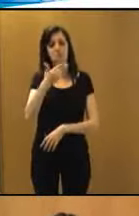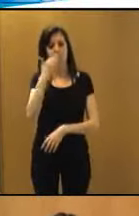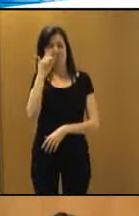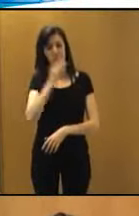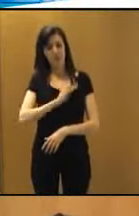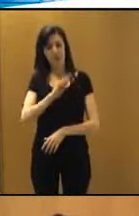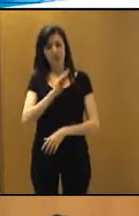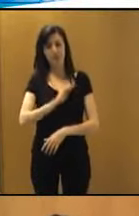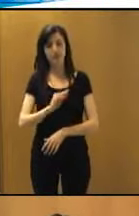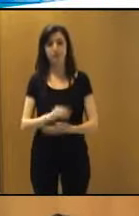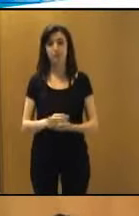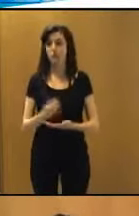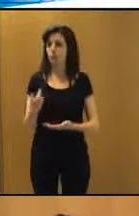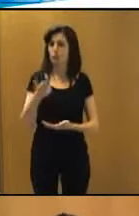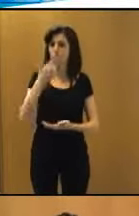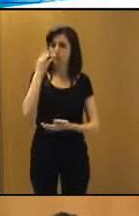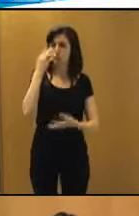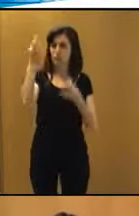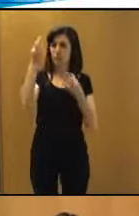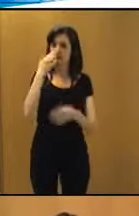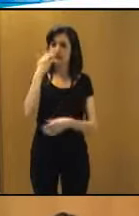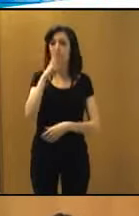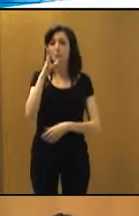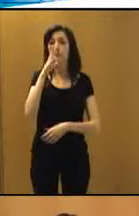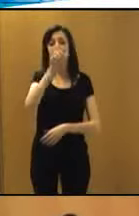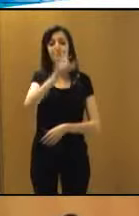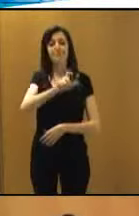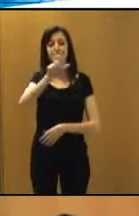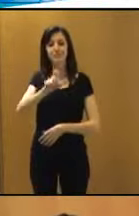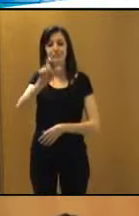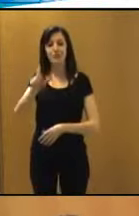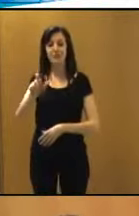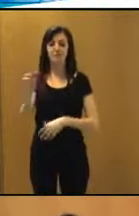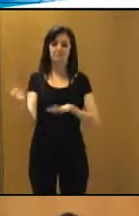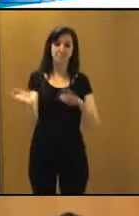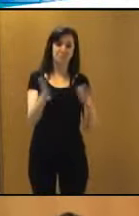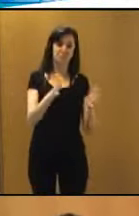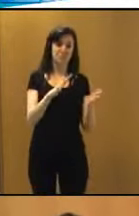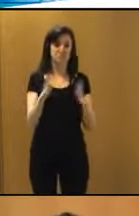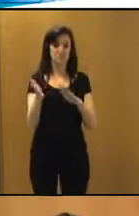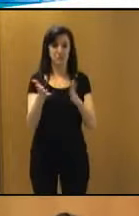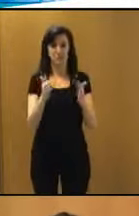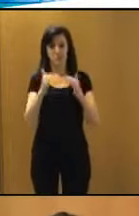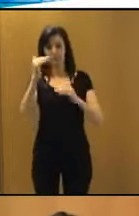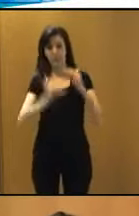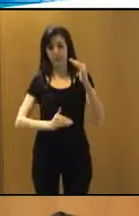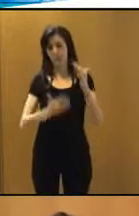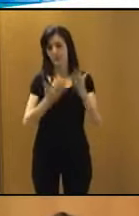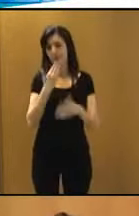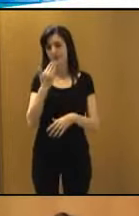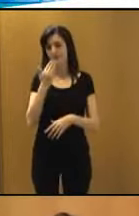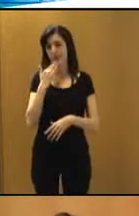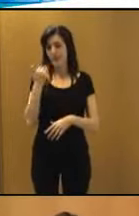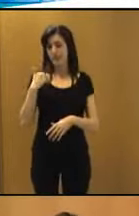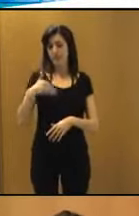están bastante interesados. Esto es bastante interesante, ¿no? Porque son personas que están rondando, un poquito por